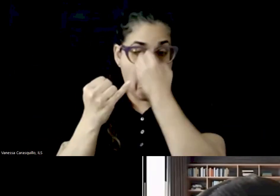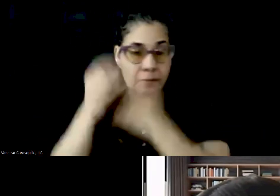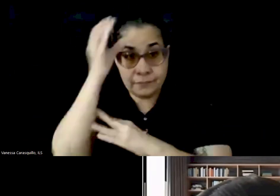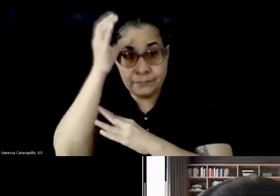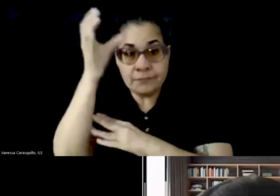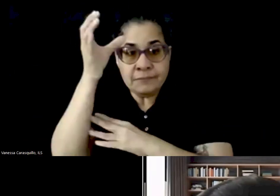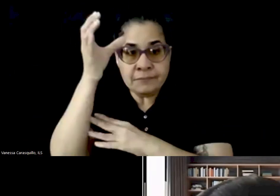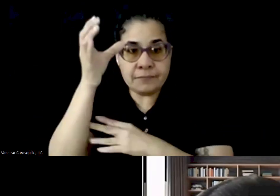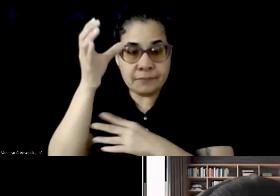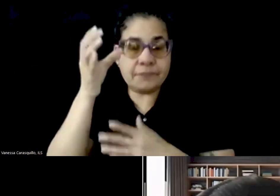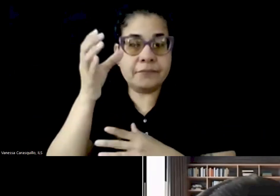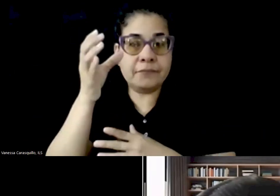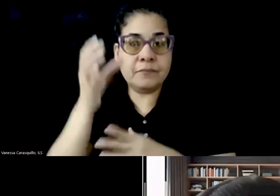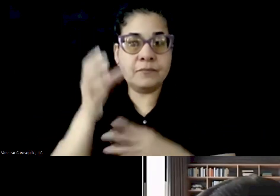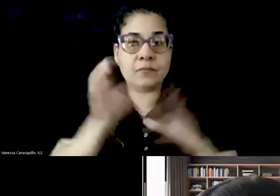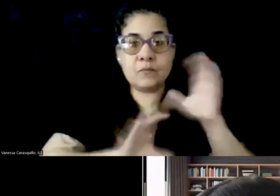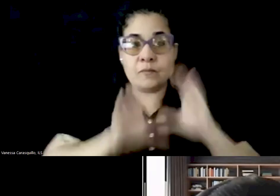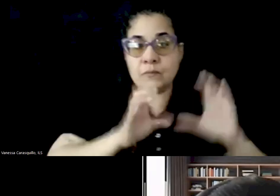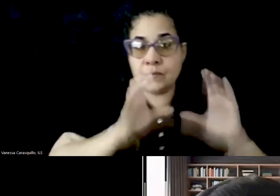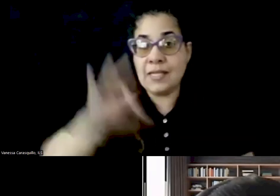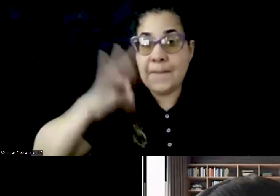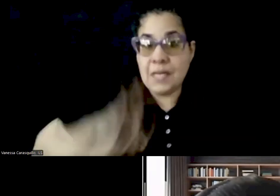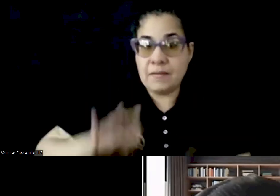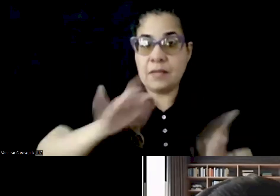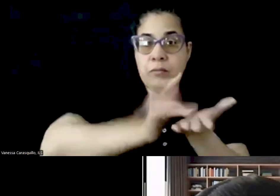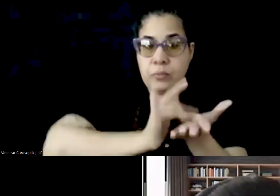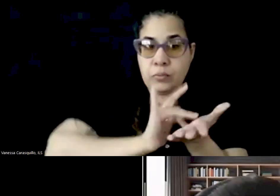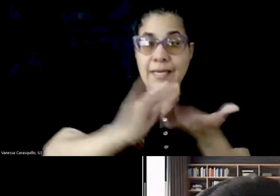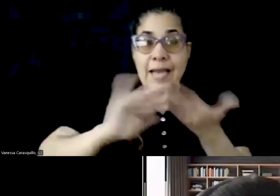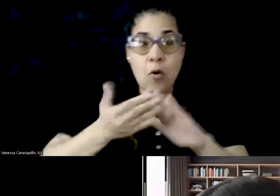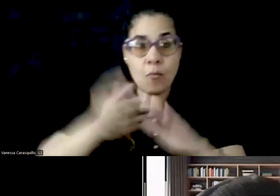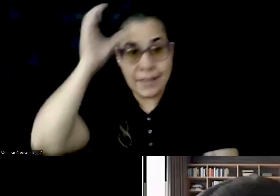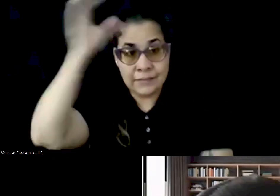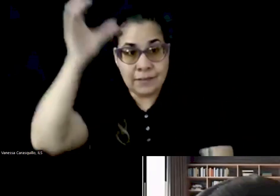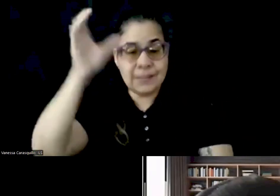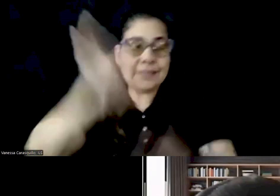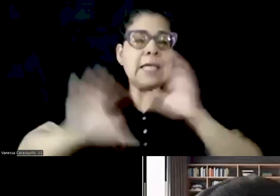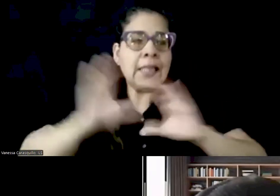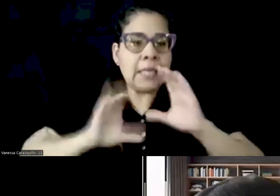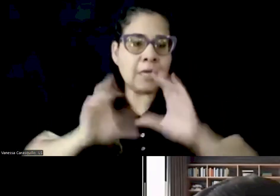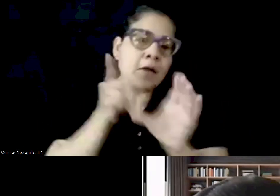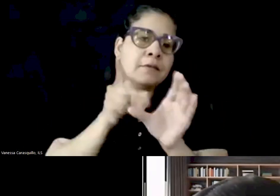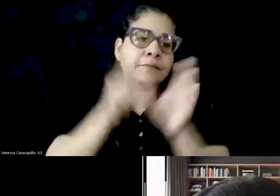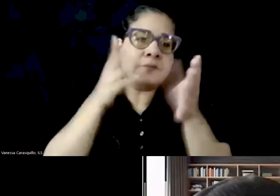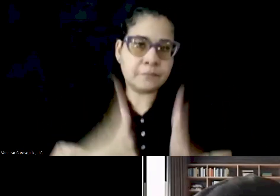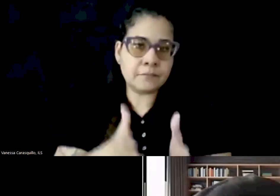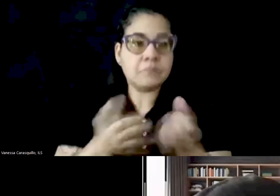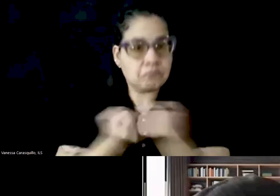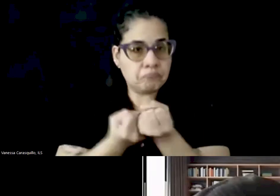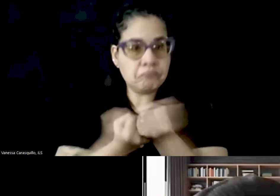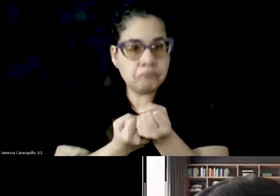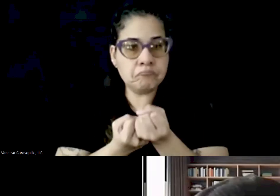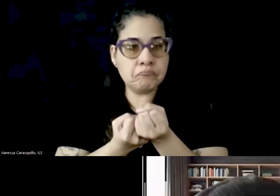del beneficio de un medicamento y la comunidad científica de psiquiatras avalan